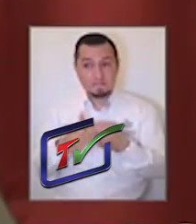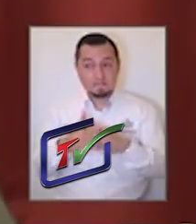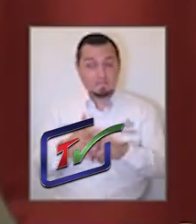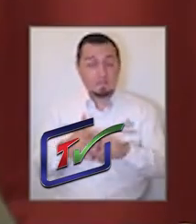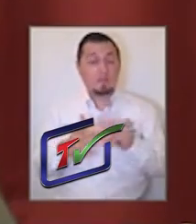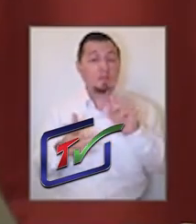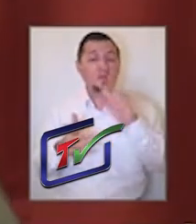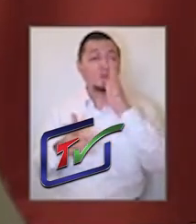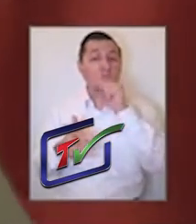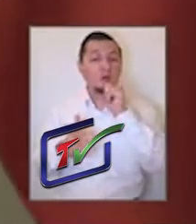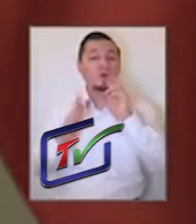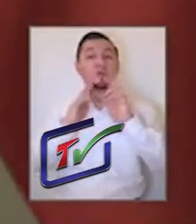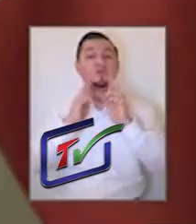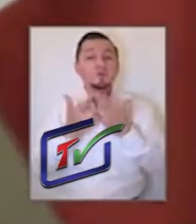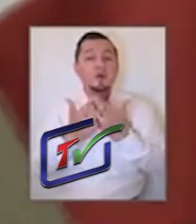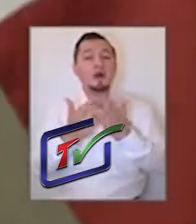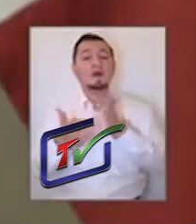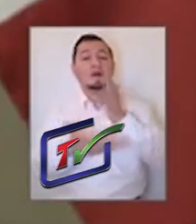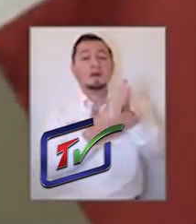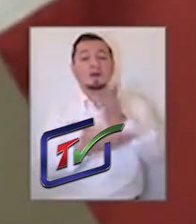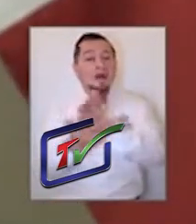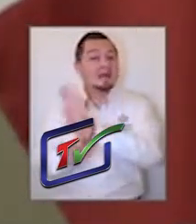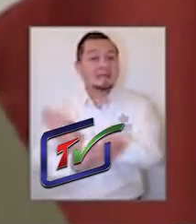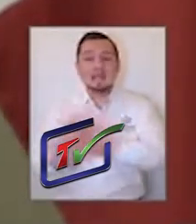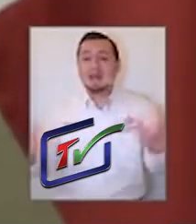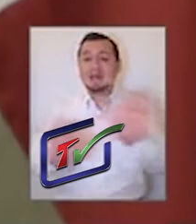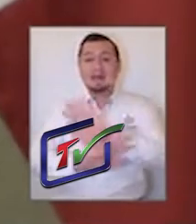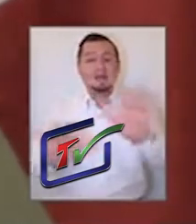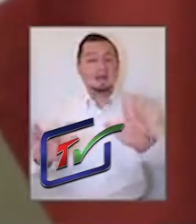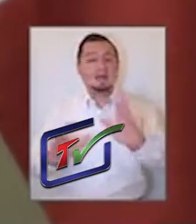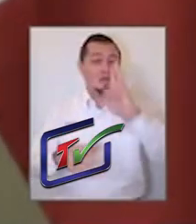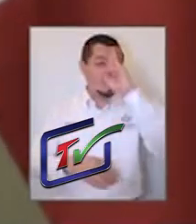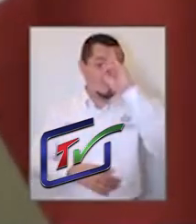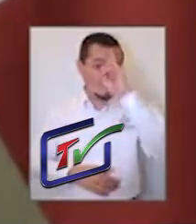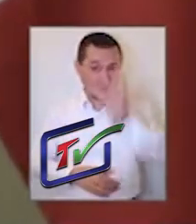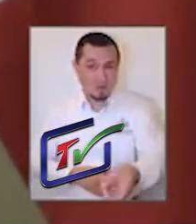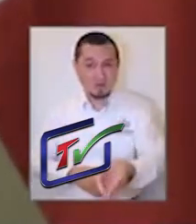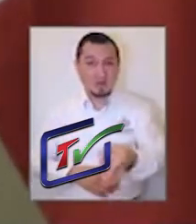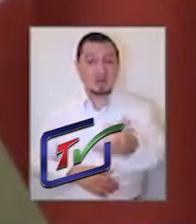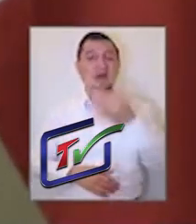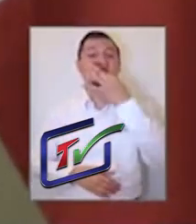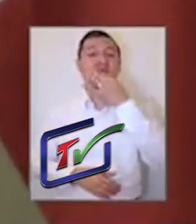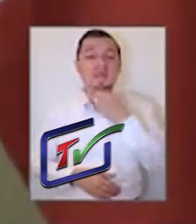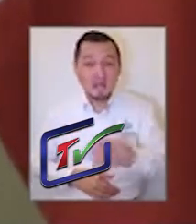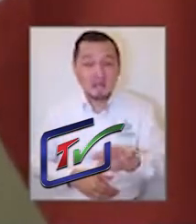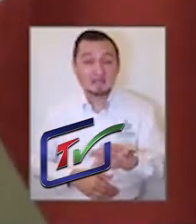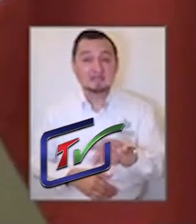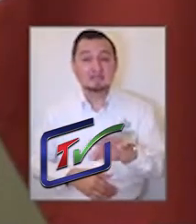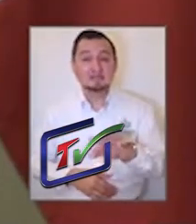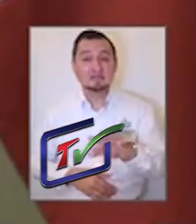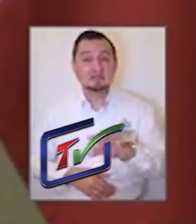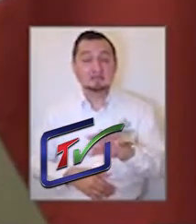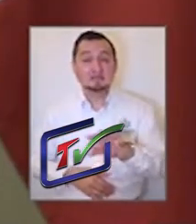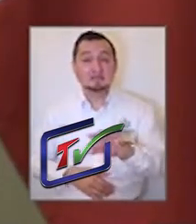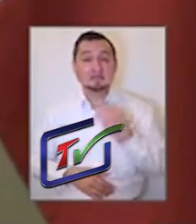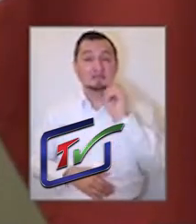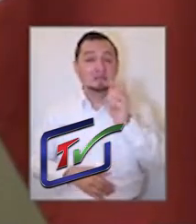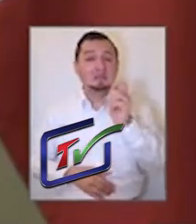este viernes. No podrá haber reuniones de más de 10 personas. Quedan prohibidas las